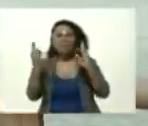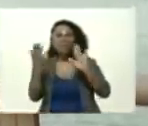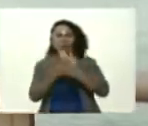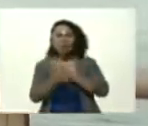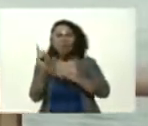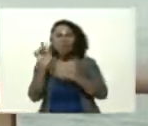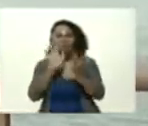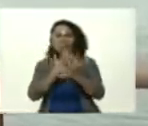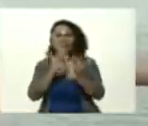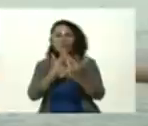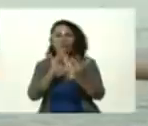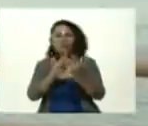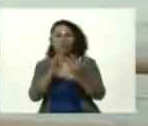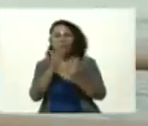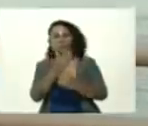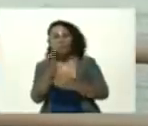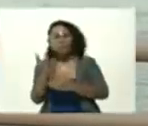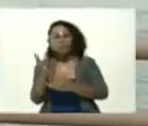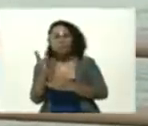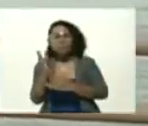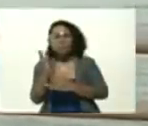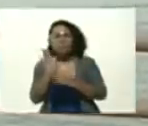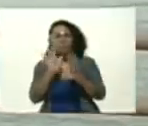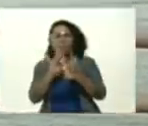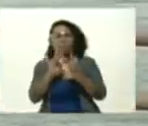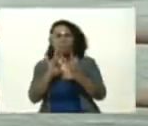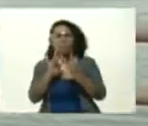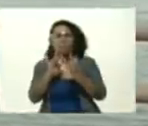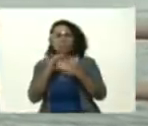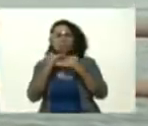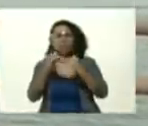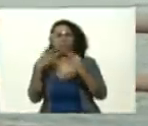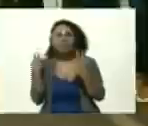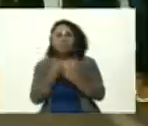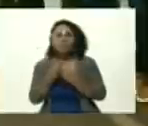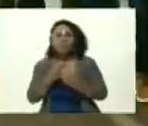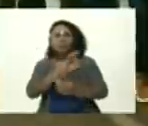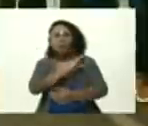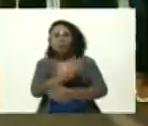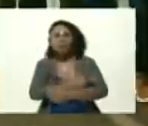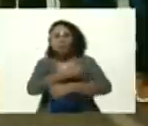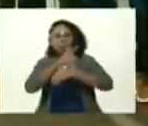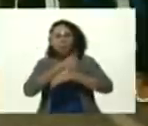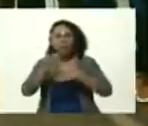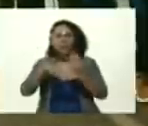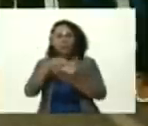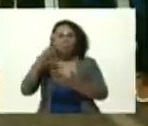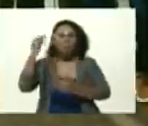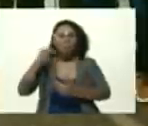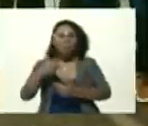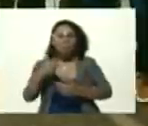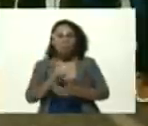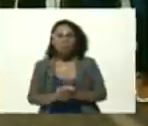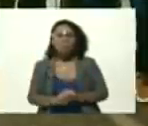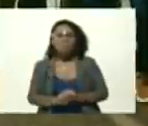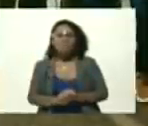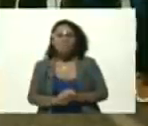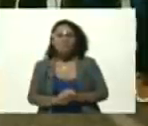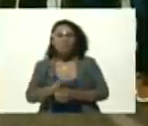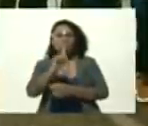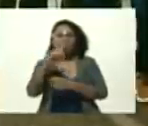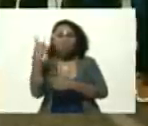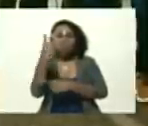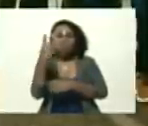conecta costa oriental con la costa occidental. Aquí en compañía de nuestra Fuerza Armada Nacional Bolivariana, el nuevo presidente, un solo